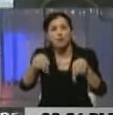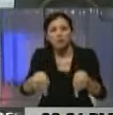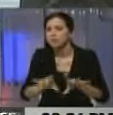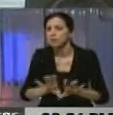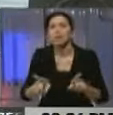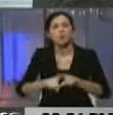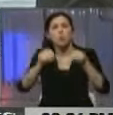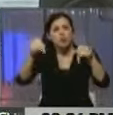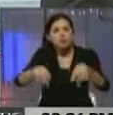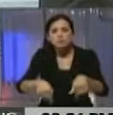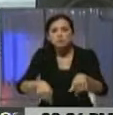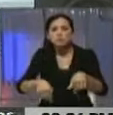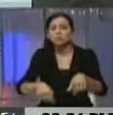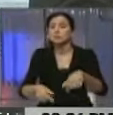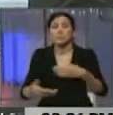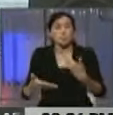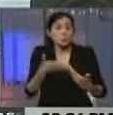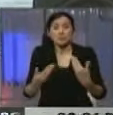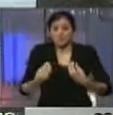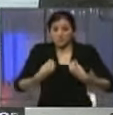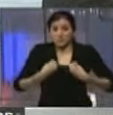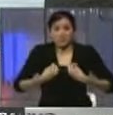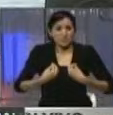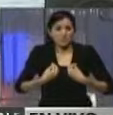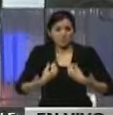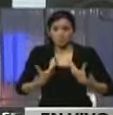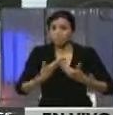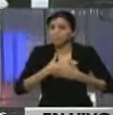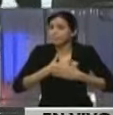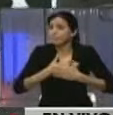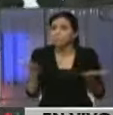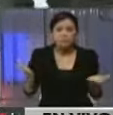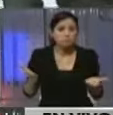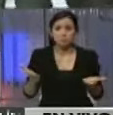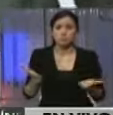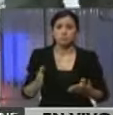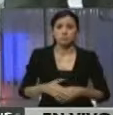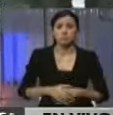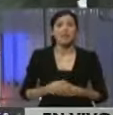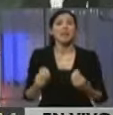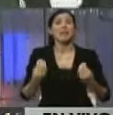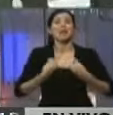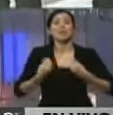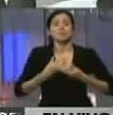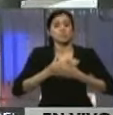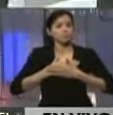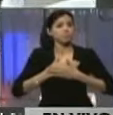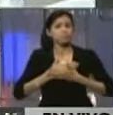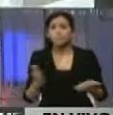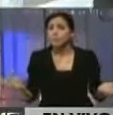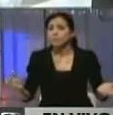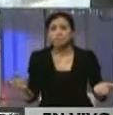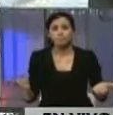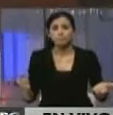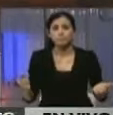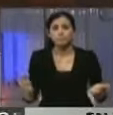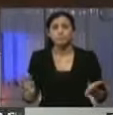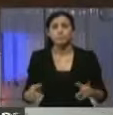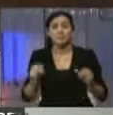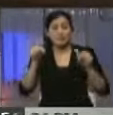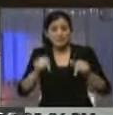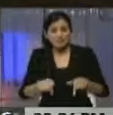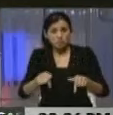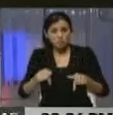Así debe ser, a costa de nuestra propia vida, porque lo que nosotros estamos dando aquí es la vida misma. Y de esto depende un